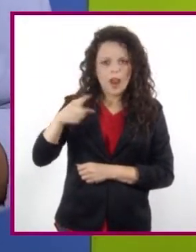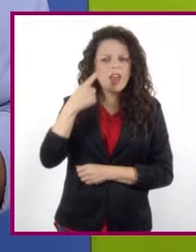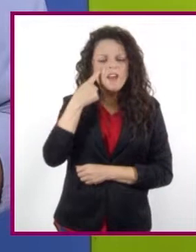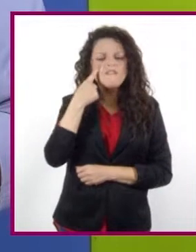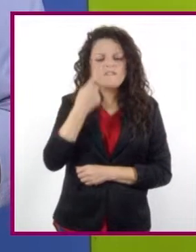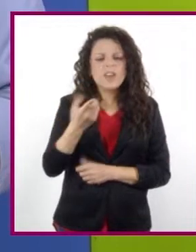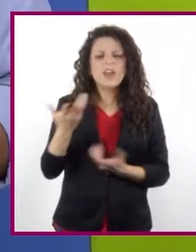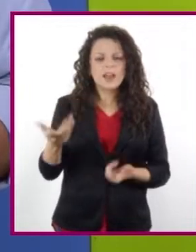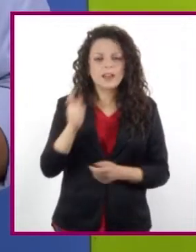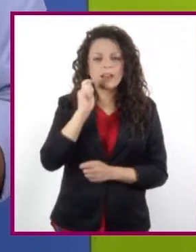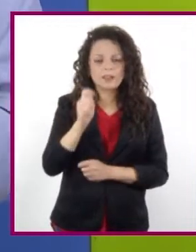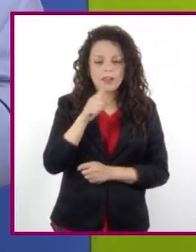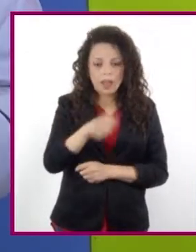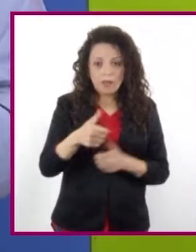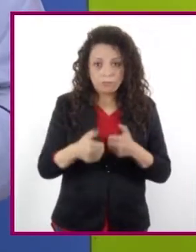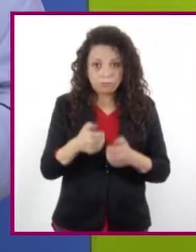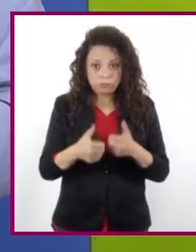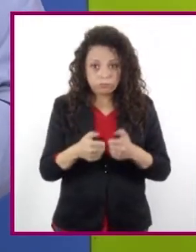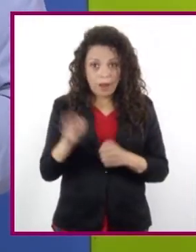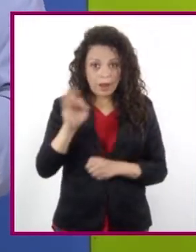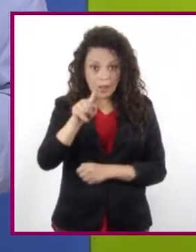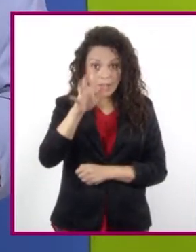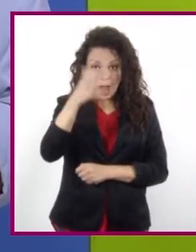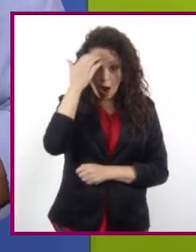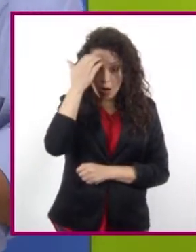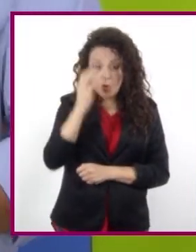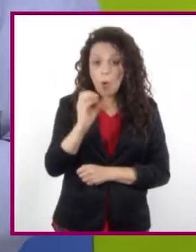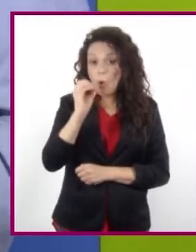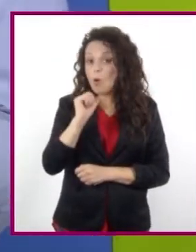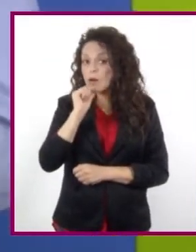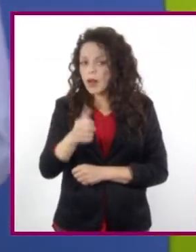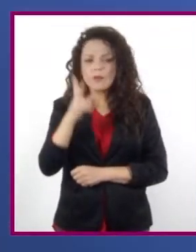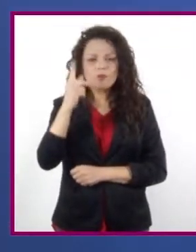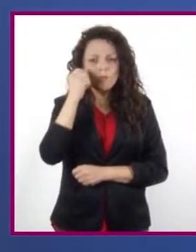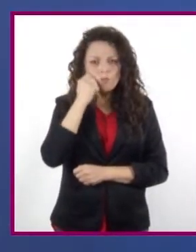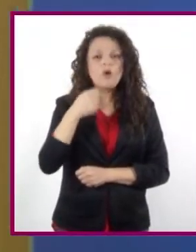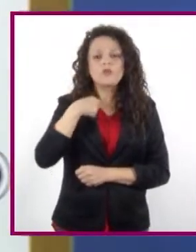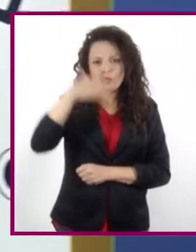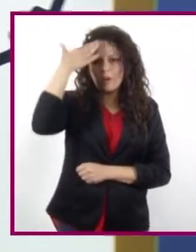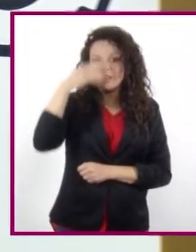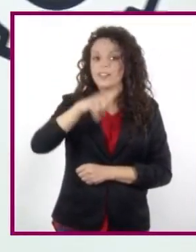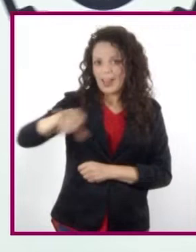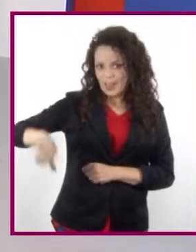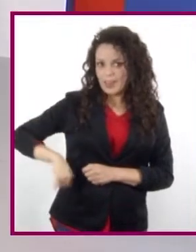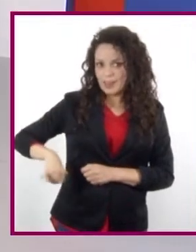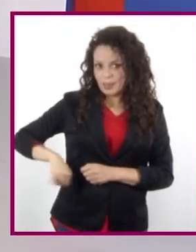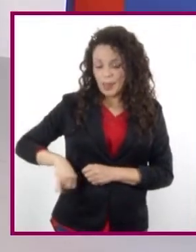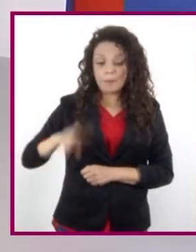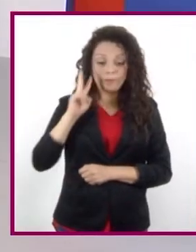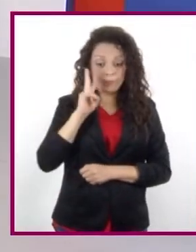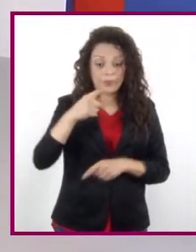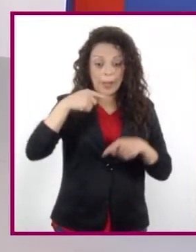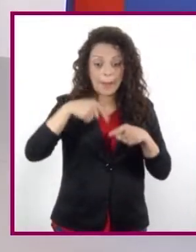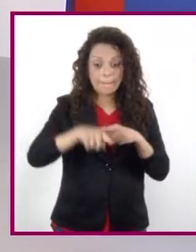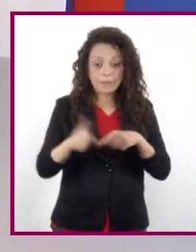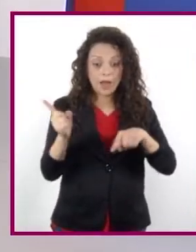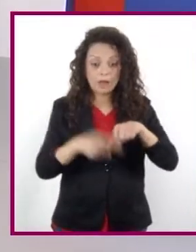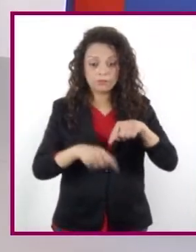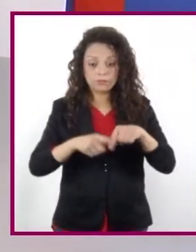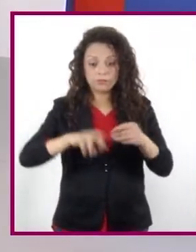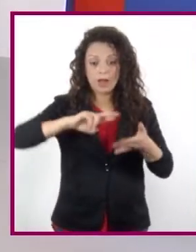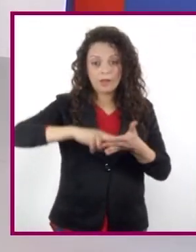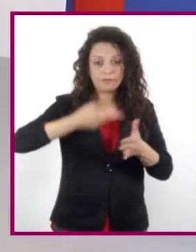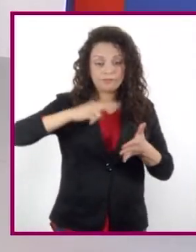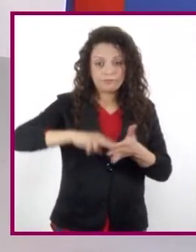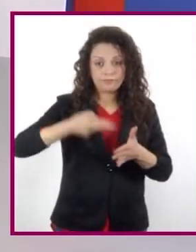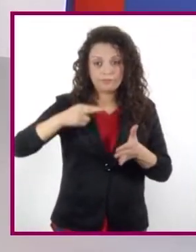Quizá ya lo conozcan, si no, estoy seguro les interesará. Empezaremos por desarmarlo completamente. Se darán cuenta